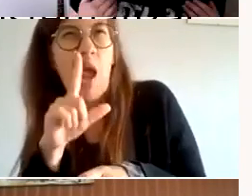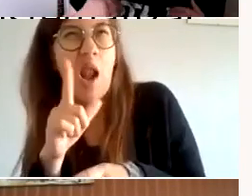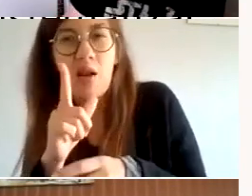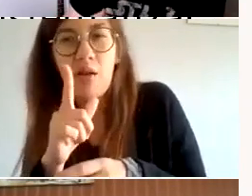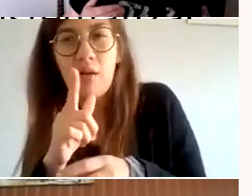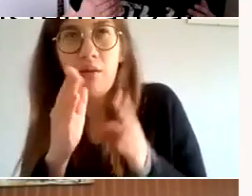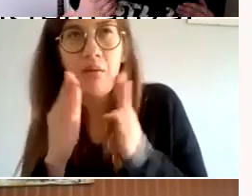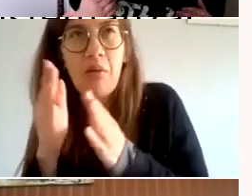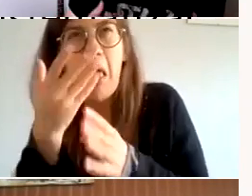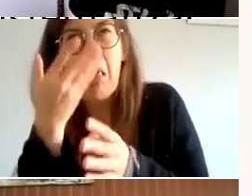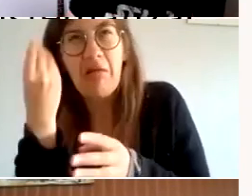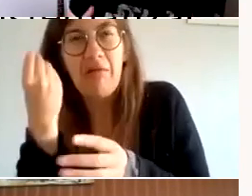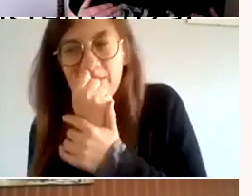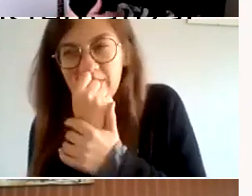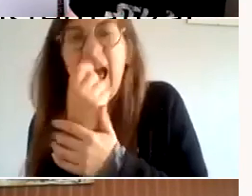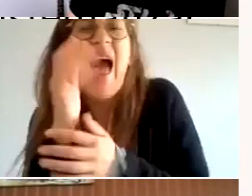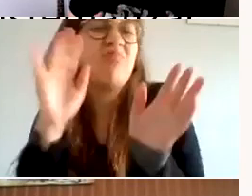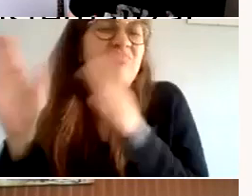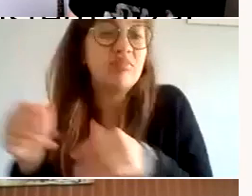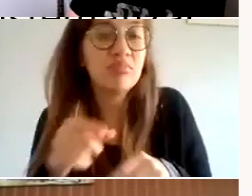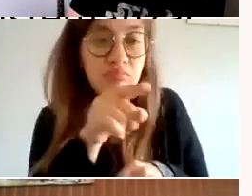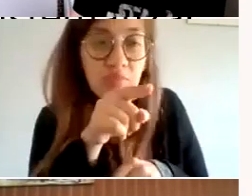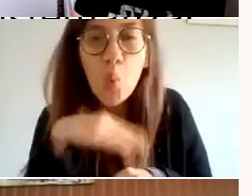cosas se eliminan de esto, porque lo primero que tú estás haciendo es